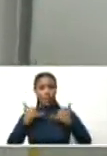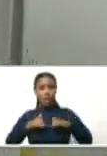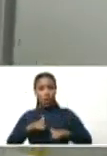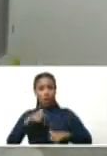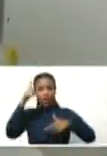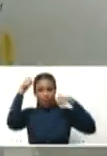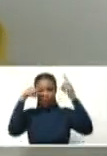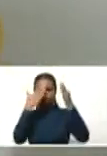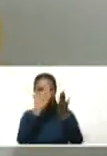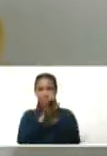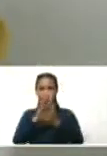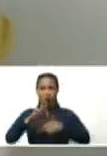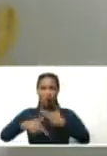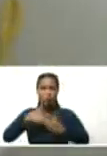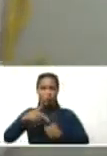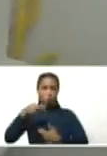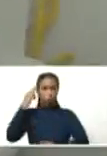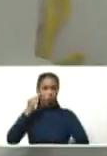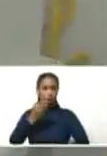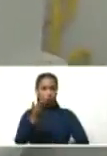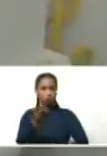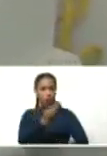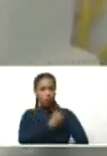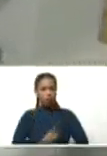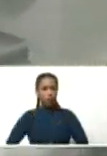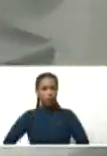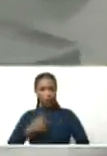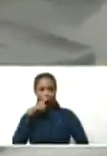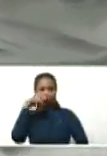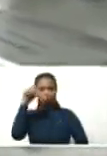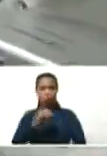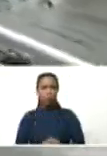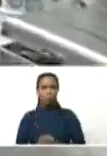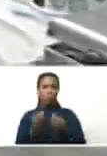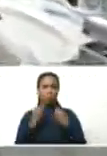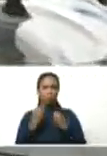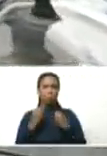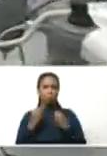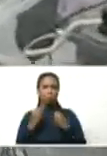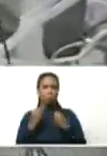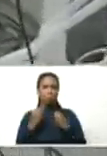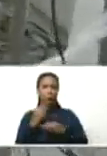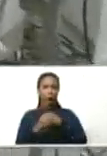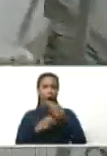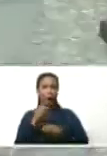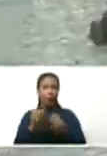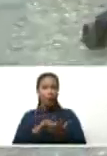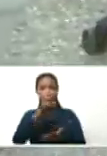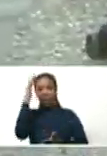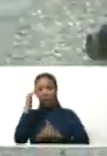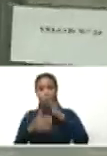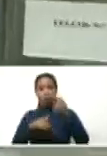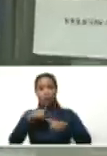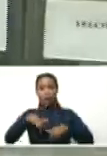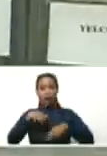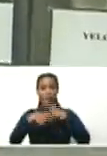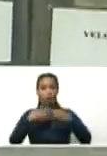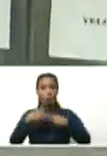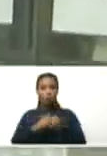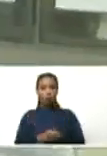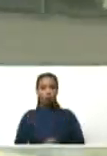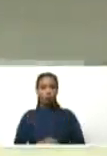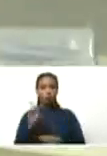frente de la revolución bolivariana como usted, presidente Nicolás Maduro, para asegurar el milagro de la revolución. Miren estos equipos que